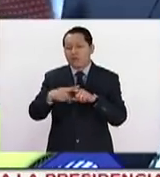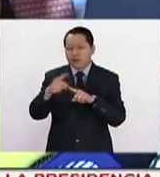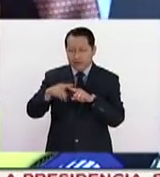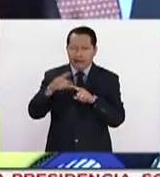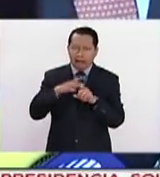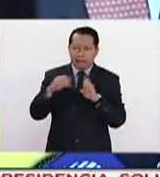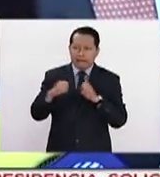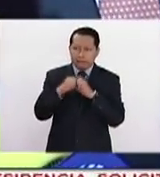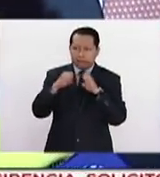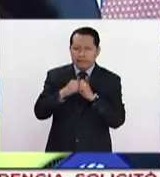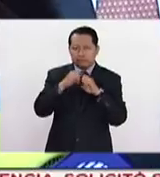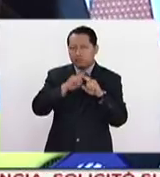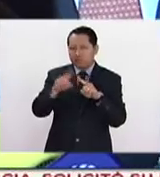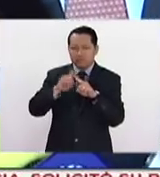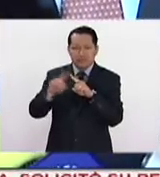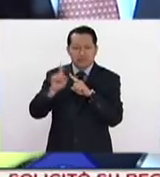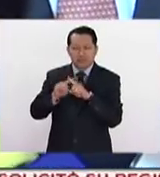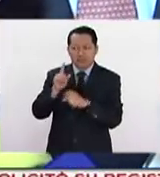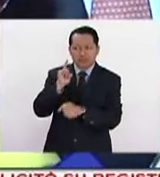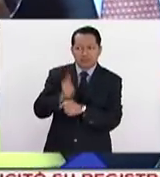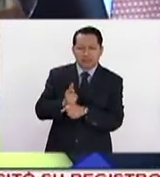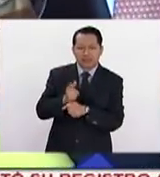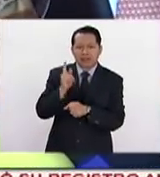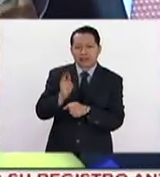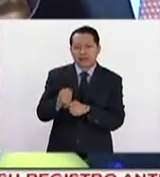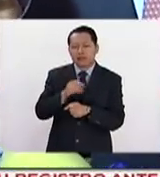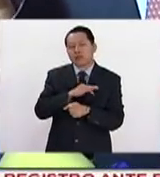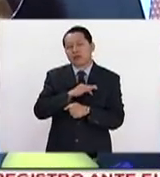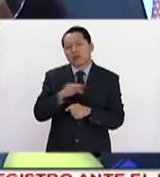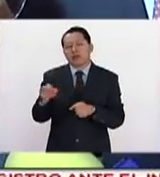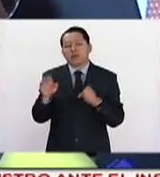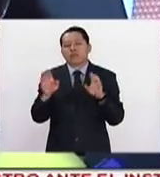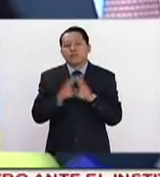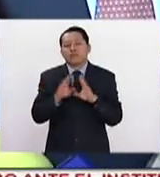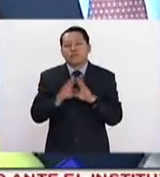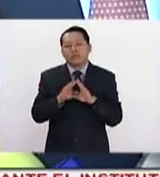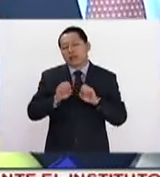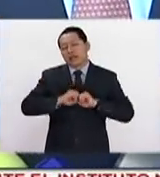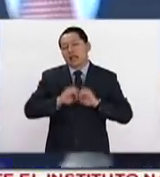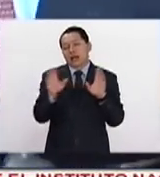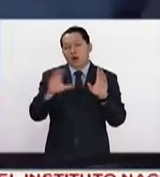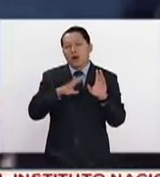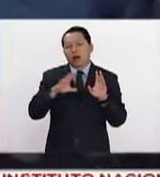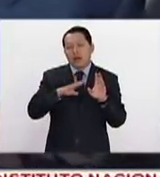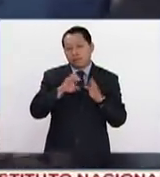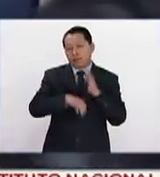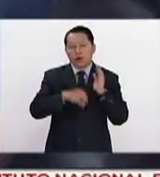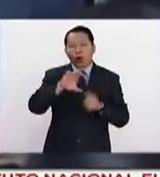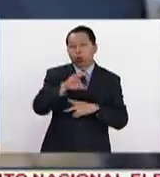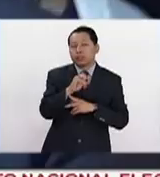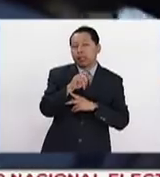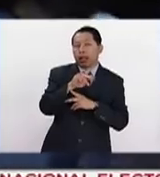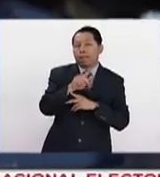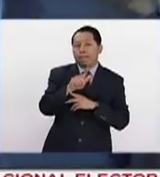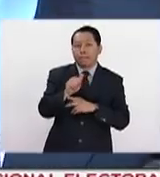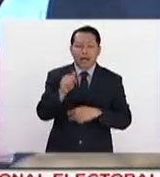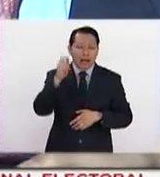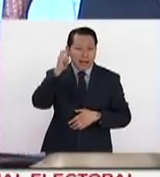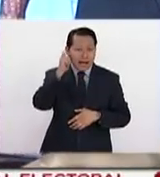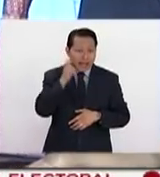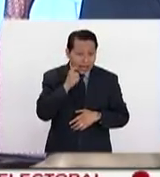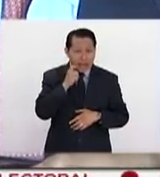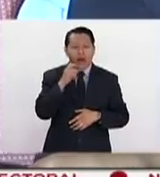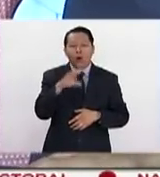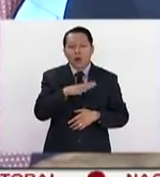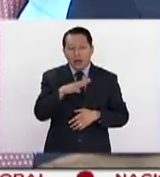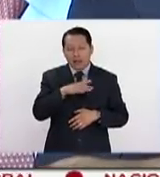de alarma y de alerta, intentos, está claro que, por ejemplo, en alguna región del país, Chilapa, Guerrero, pues ha habido un intentón